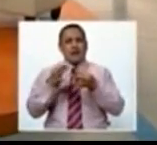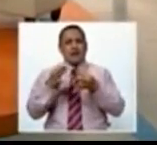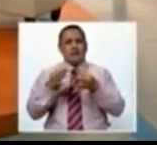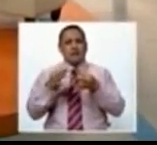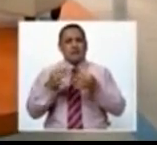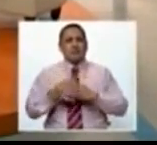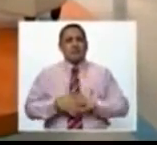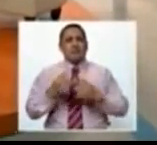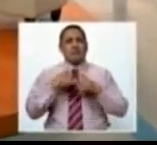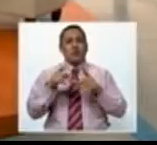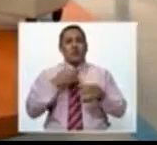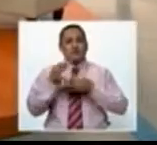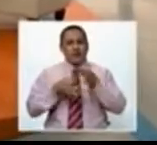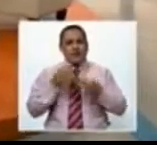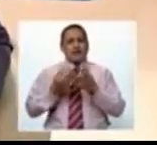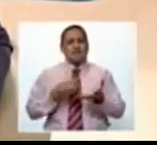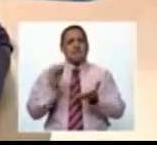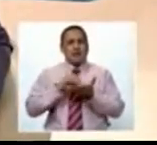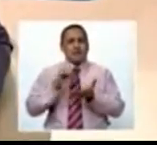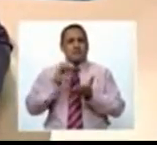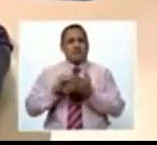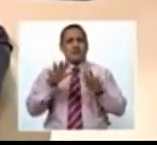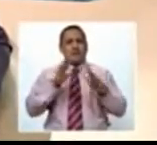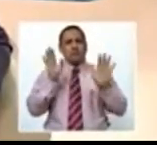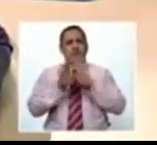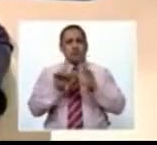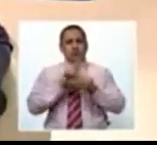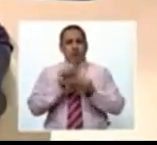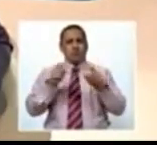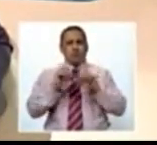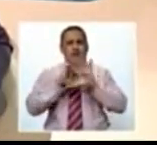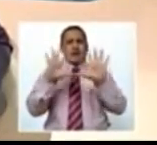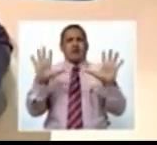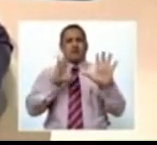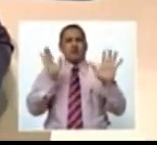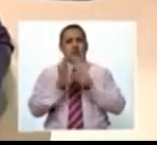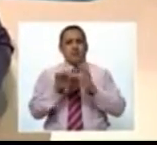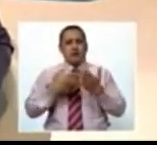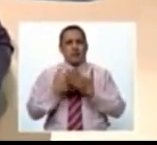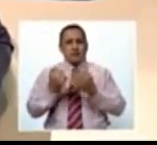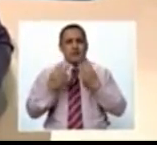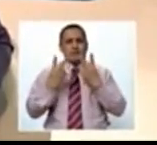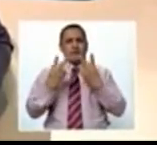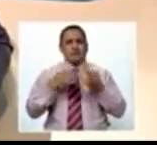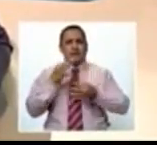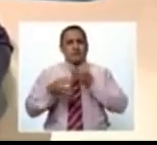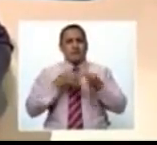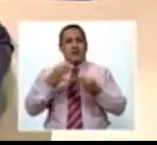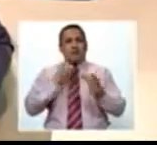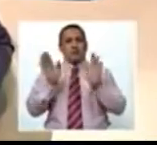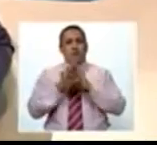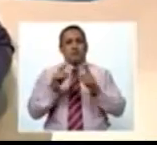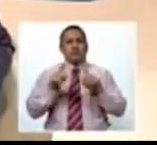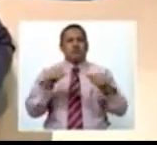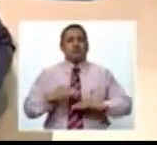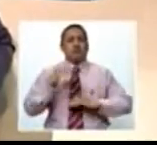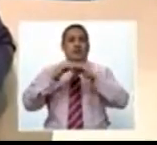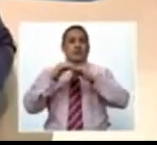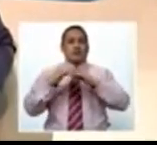Pero explicándolo y así parece que no le queda claro al sistema que lo extralimita,